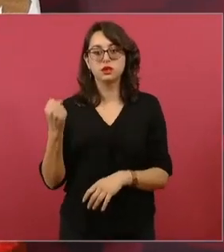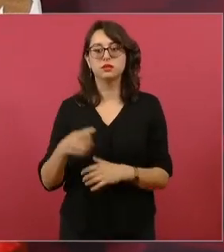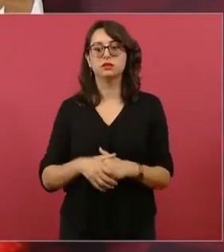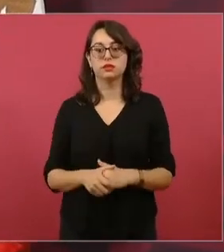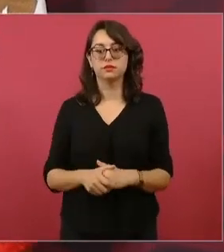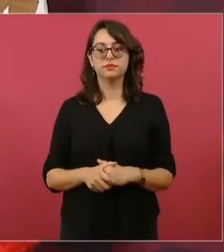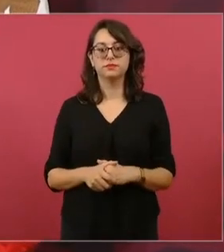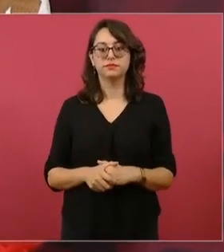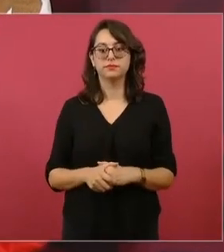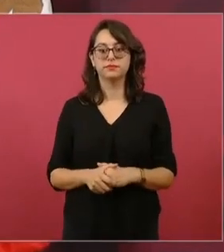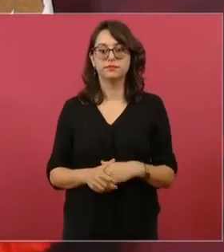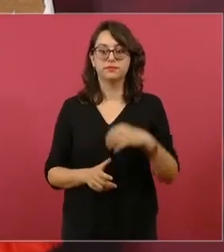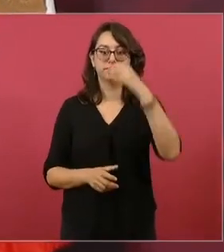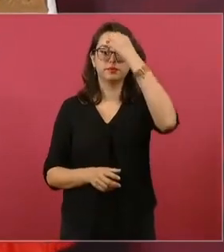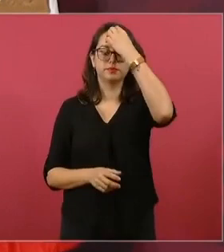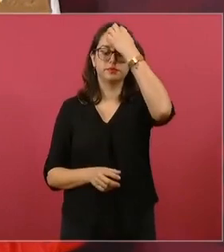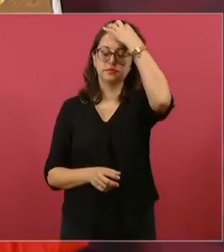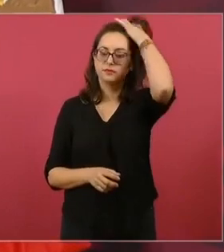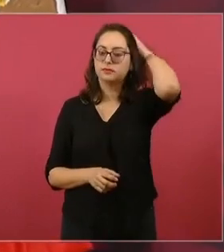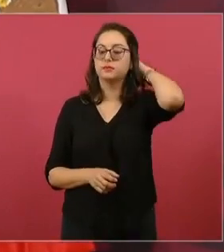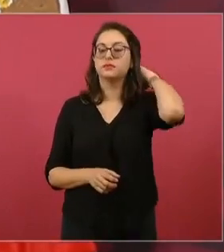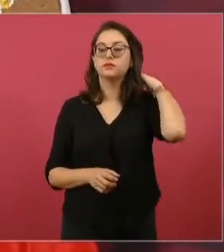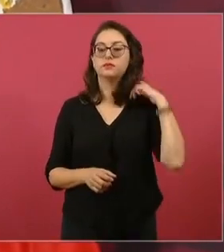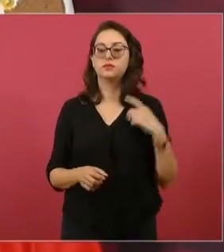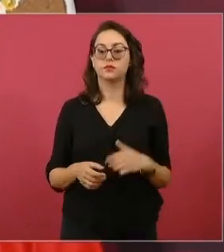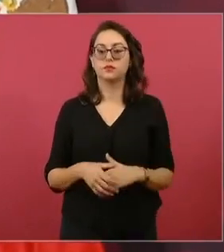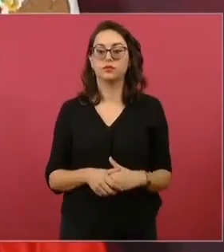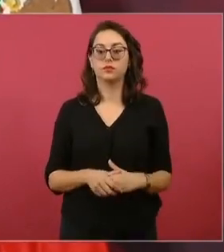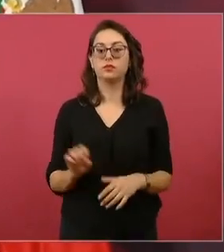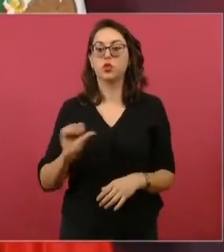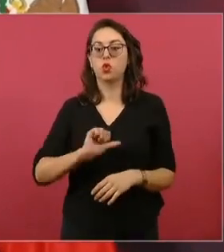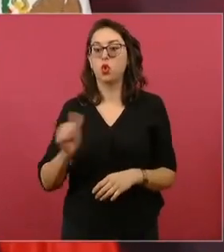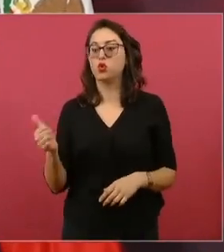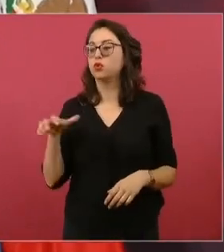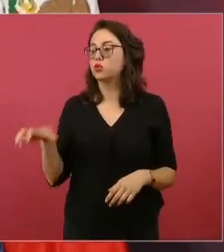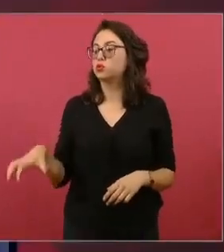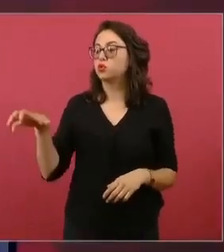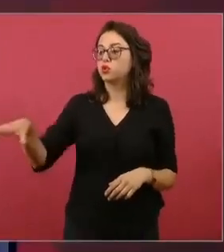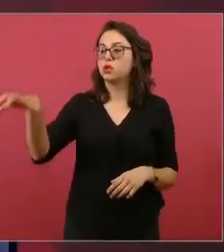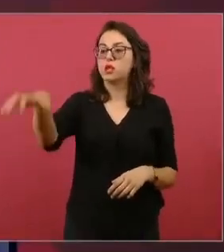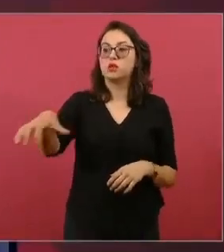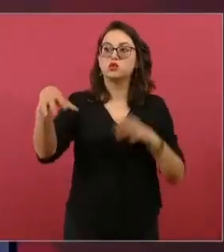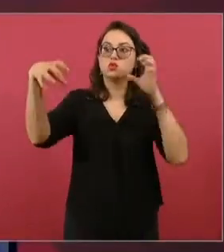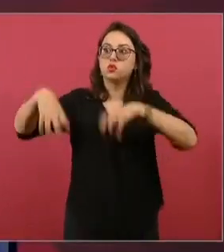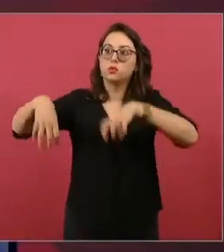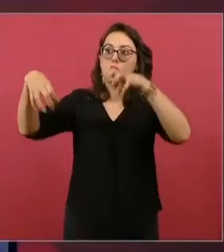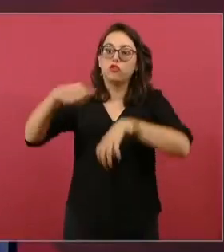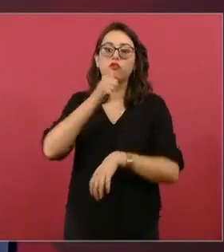Habían zonas en donde no llovía, ya empezó a llover.